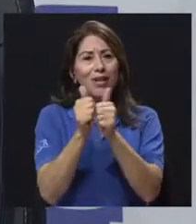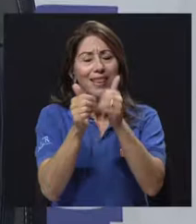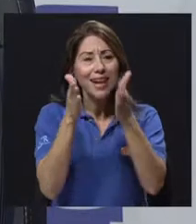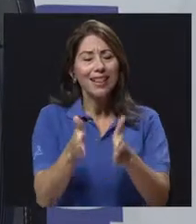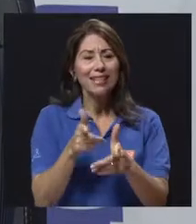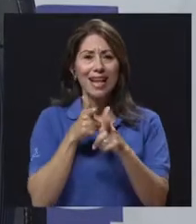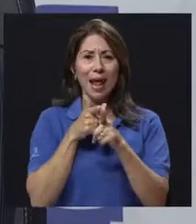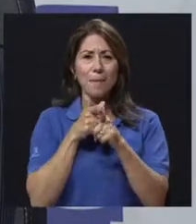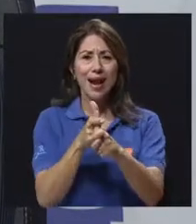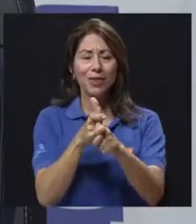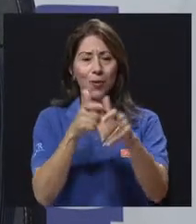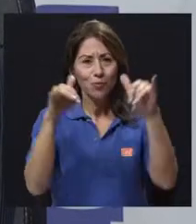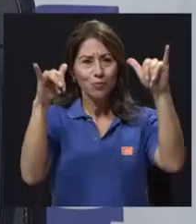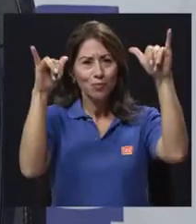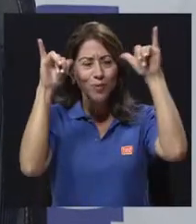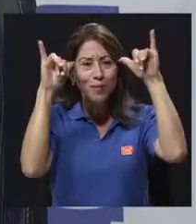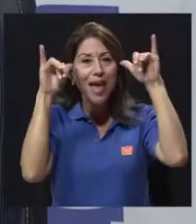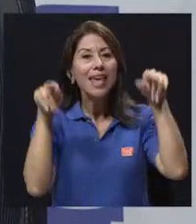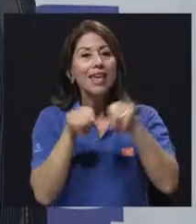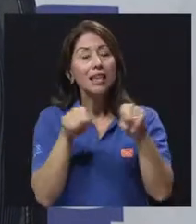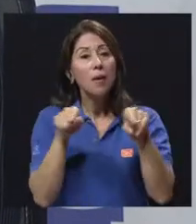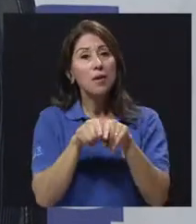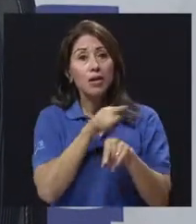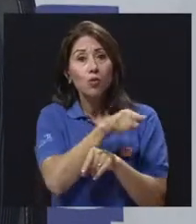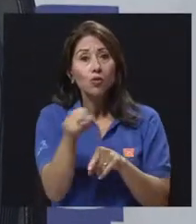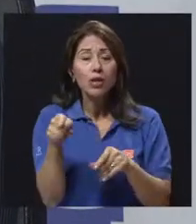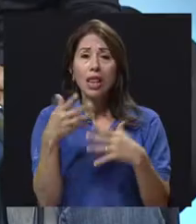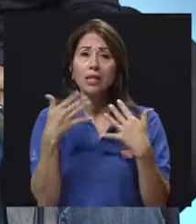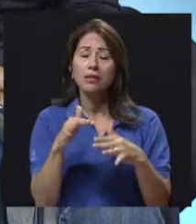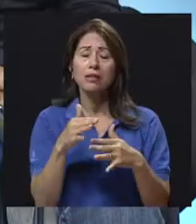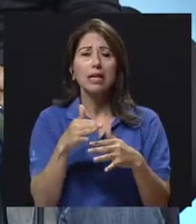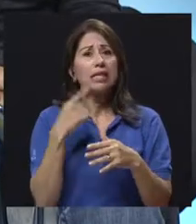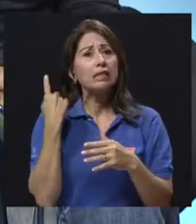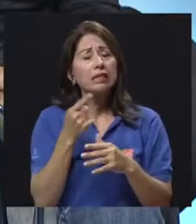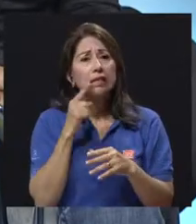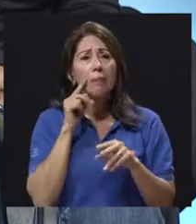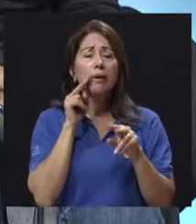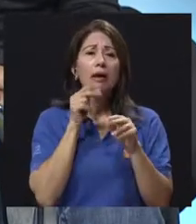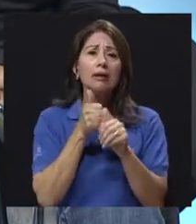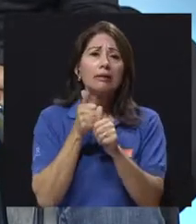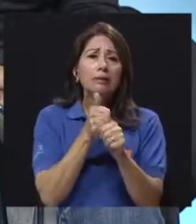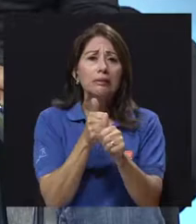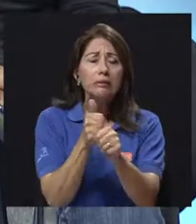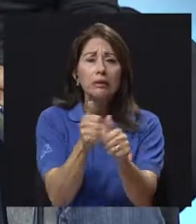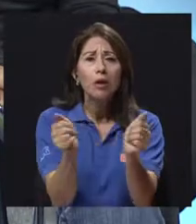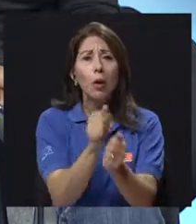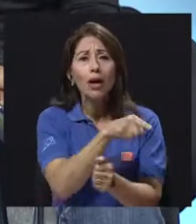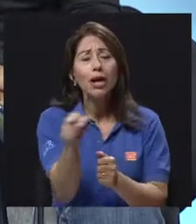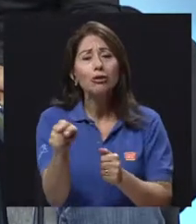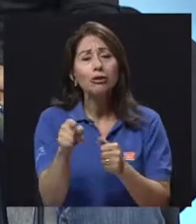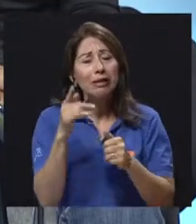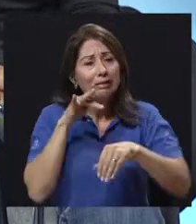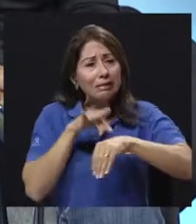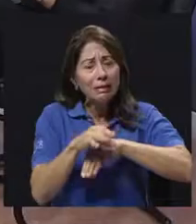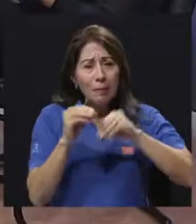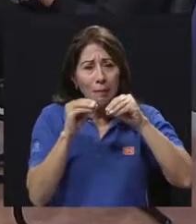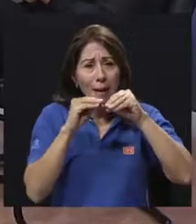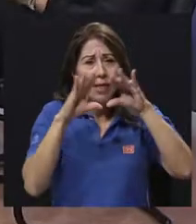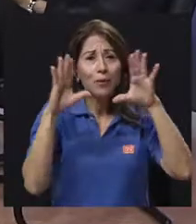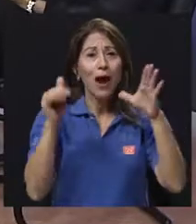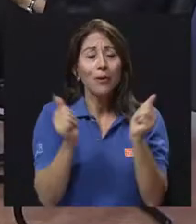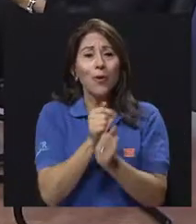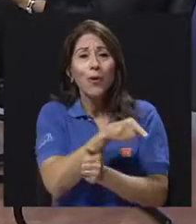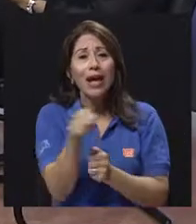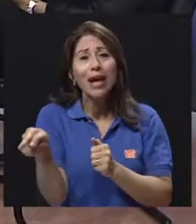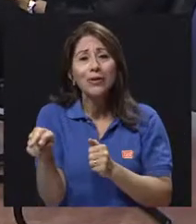tan completo, diría yo, como lo hicieron ustedes, madrugaron con ellos, comieron con ellos, lloraron con ellos, hicieron todo con